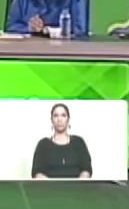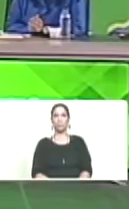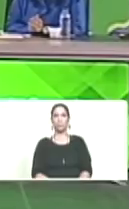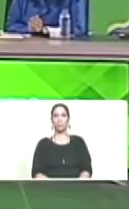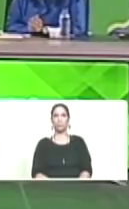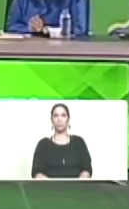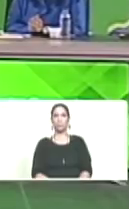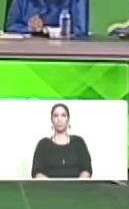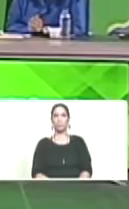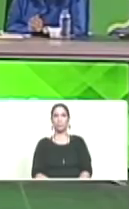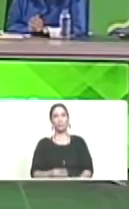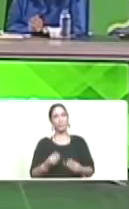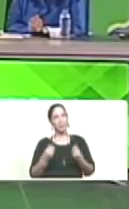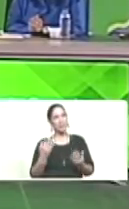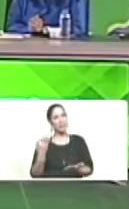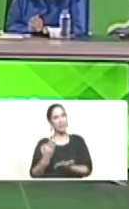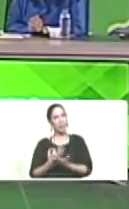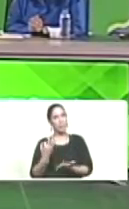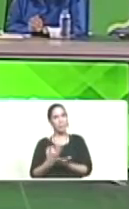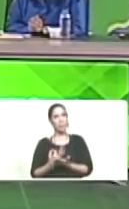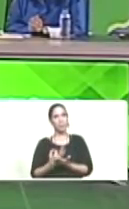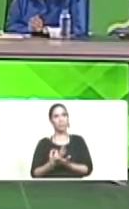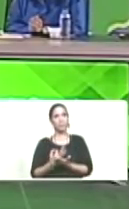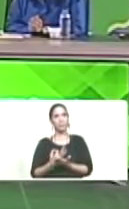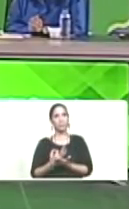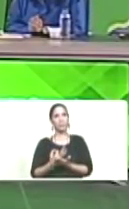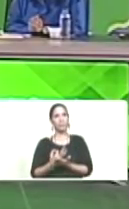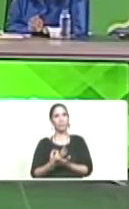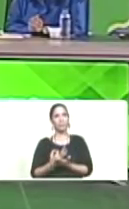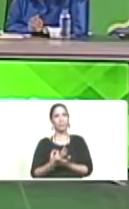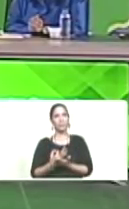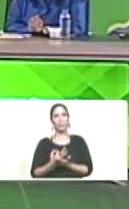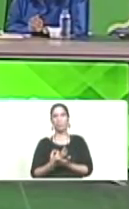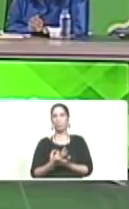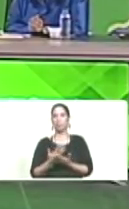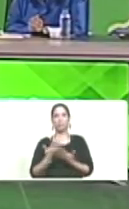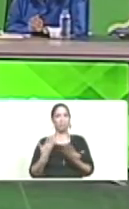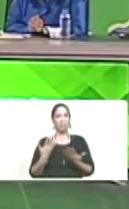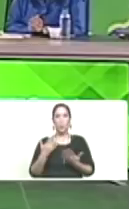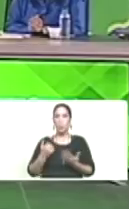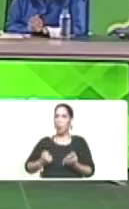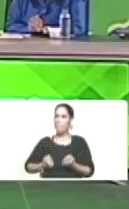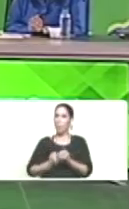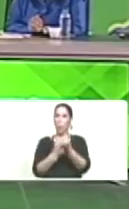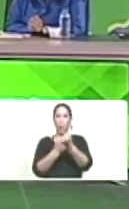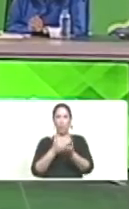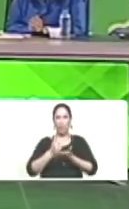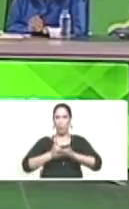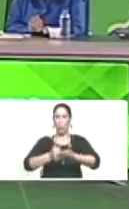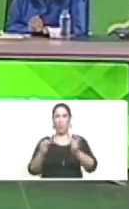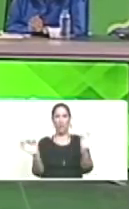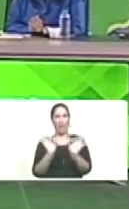como siempre, pues, ni lava, ni presta la batea.